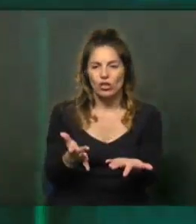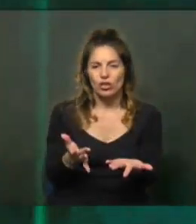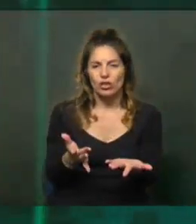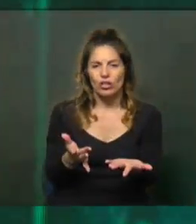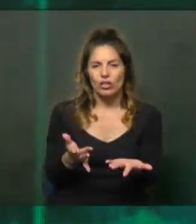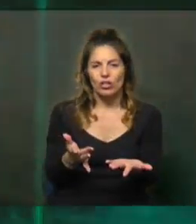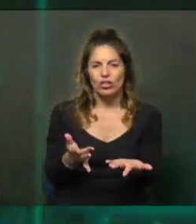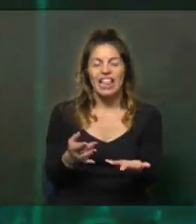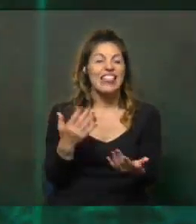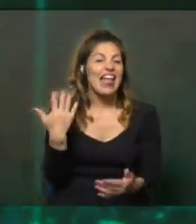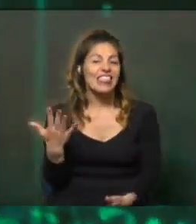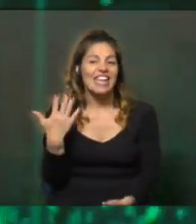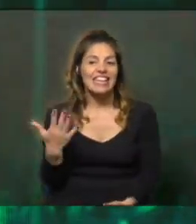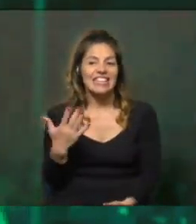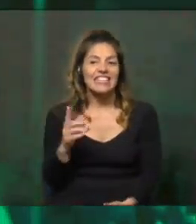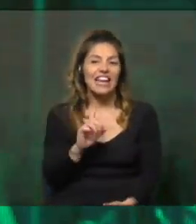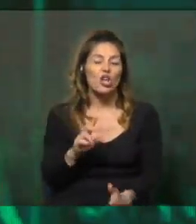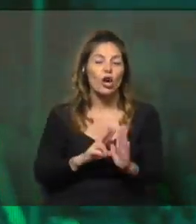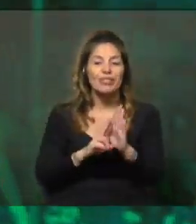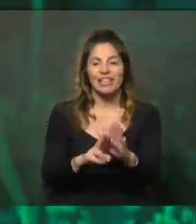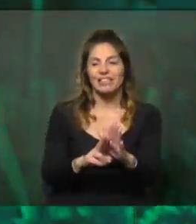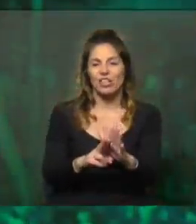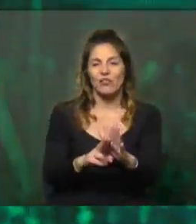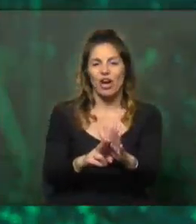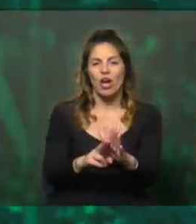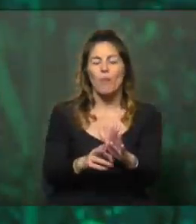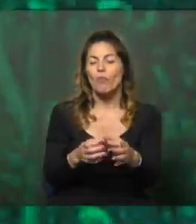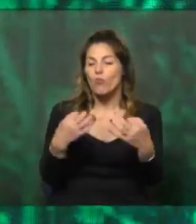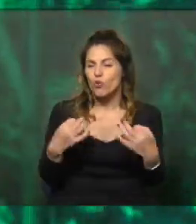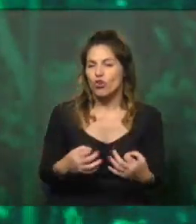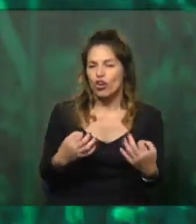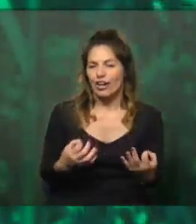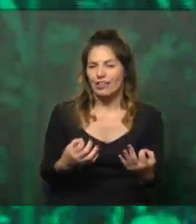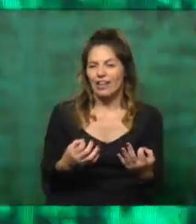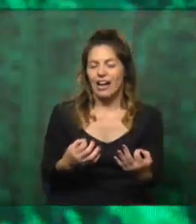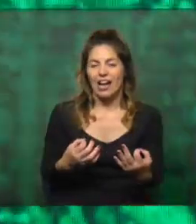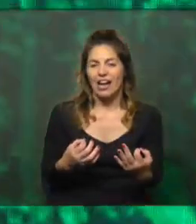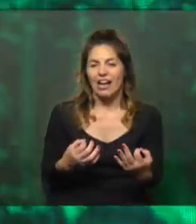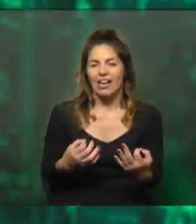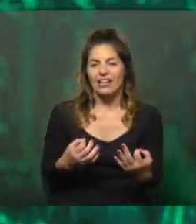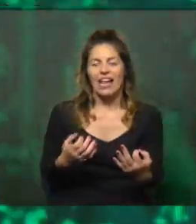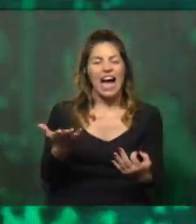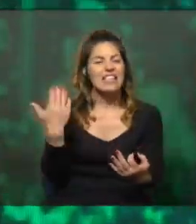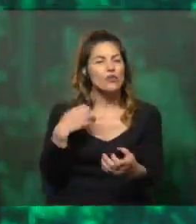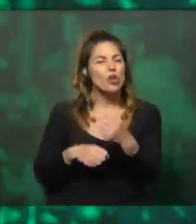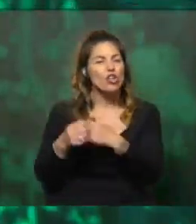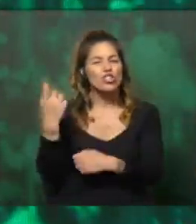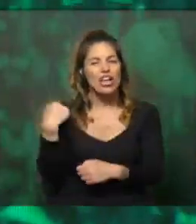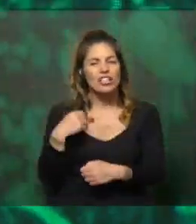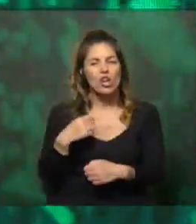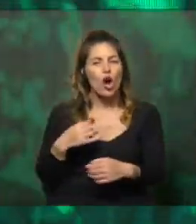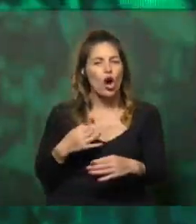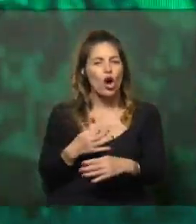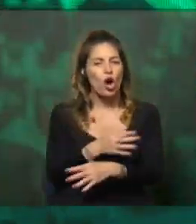de la derecha que dejó de ser representativa por ser muy correcta polític esa palabra se acuerdan que antes hace unos años la corrección